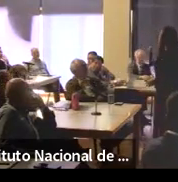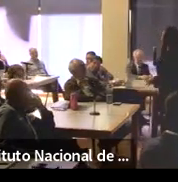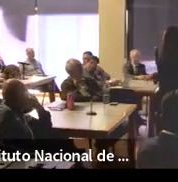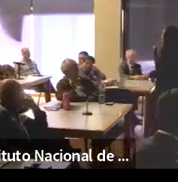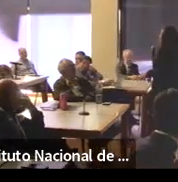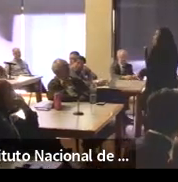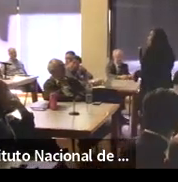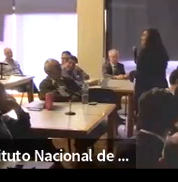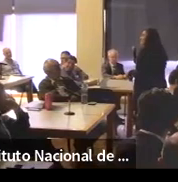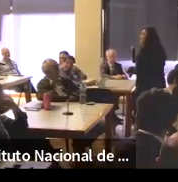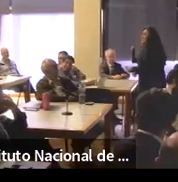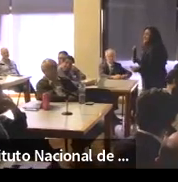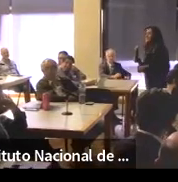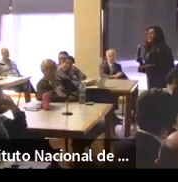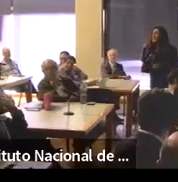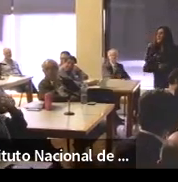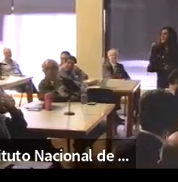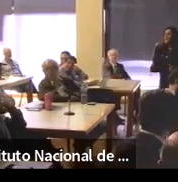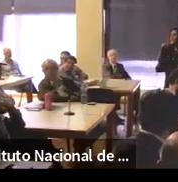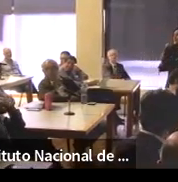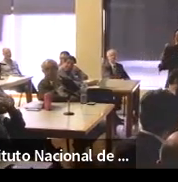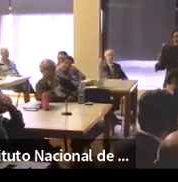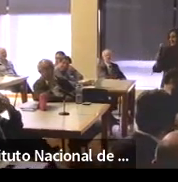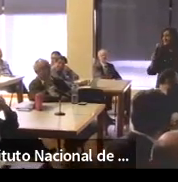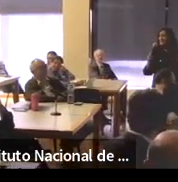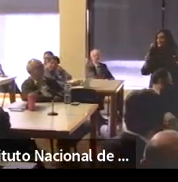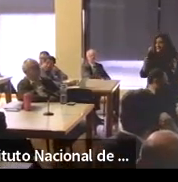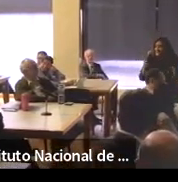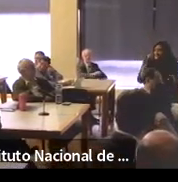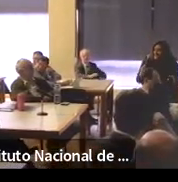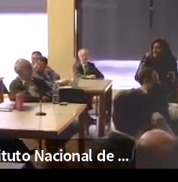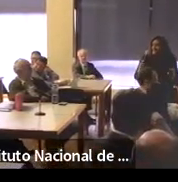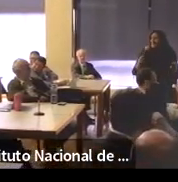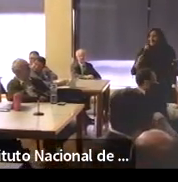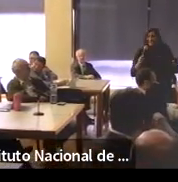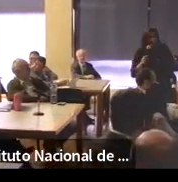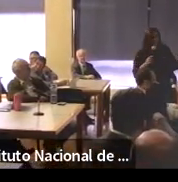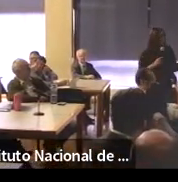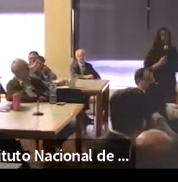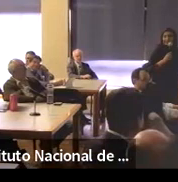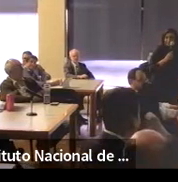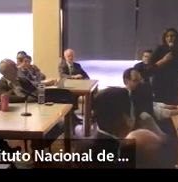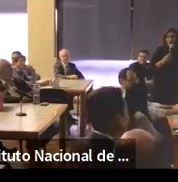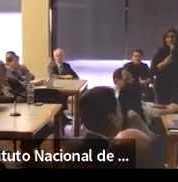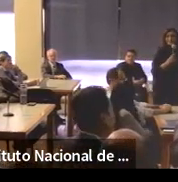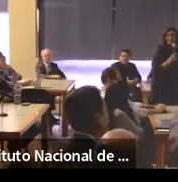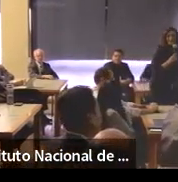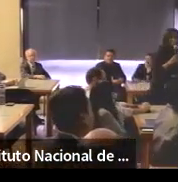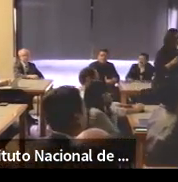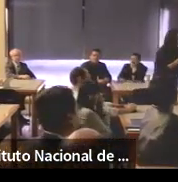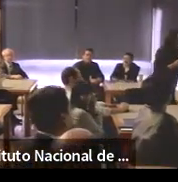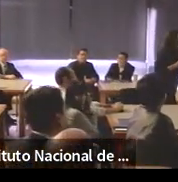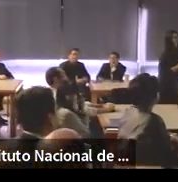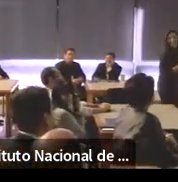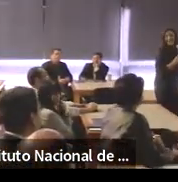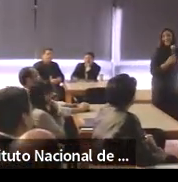alguien más que quiera compartirnos ya ya sé que no se deben de hacer así porque a ellos son a los que